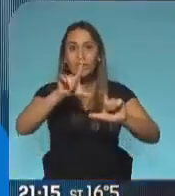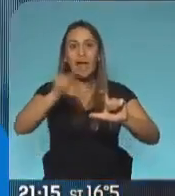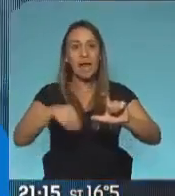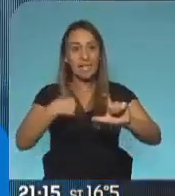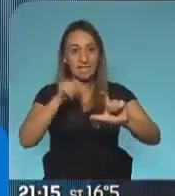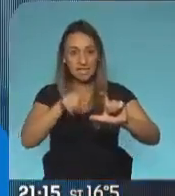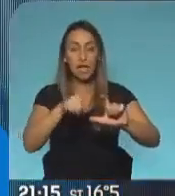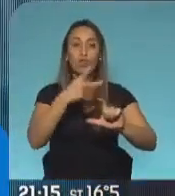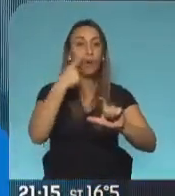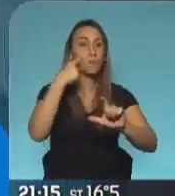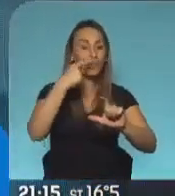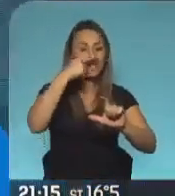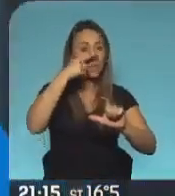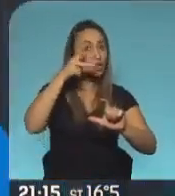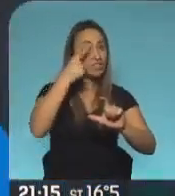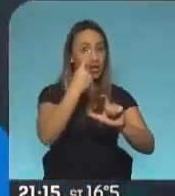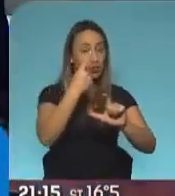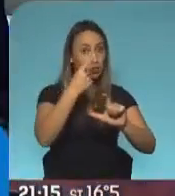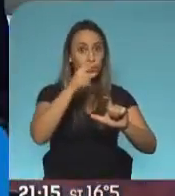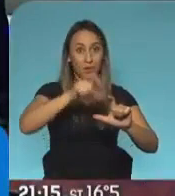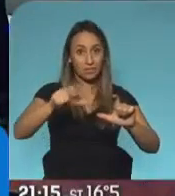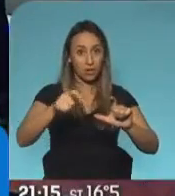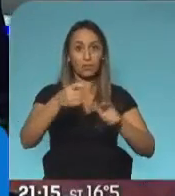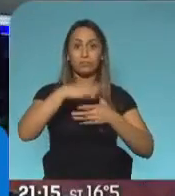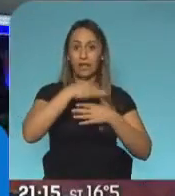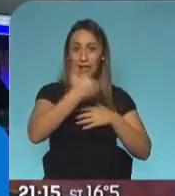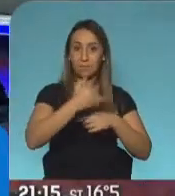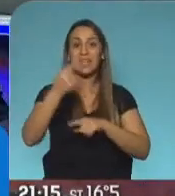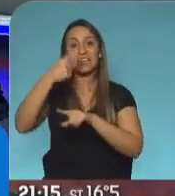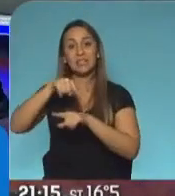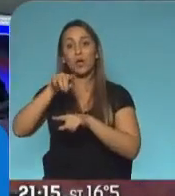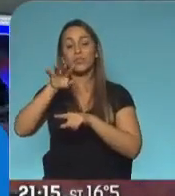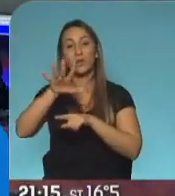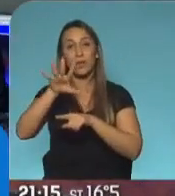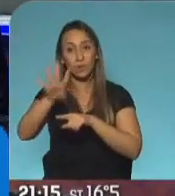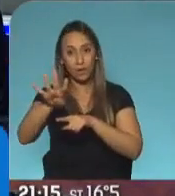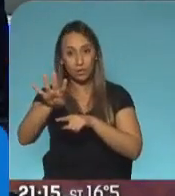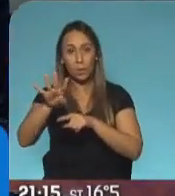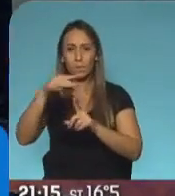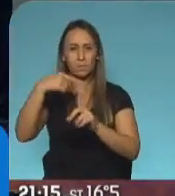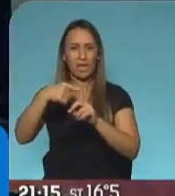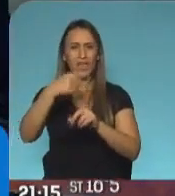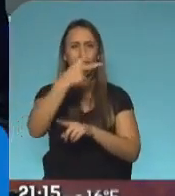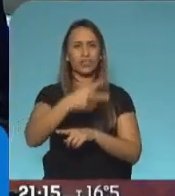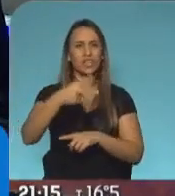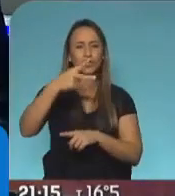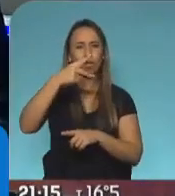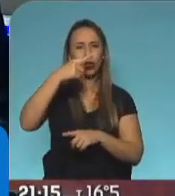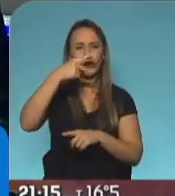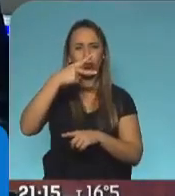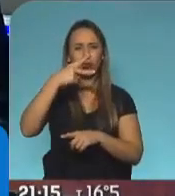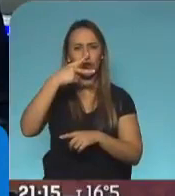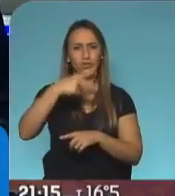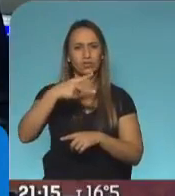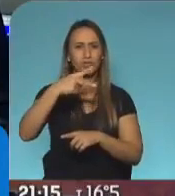781 casos de los cuales 254 tal en terapias claro 154 los 280 hidratamos casi en tres mil casos